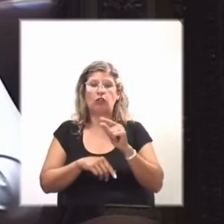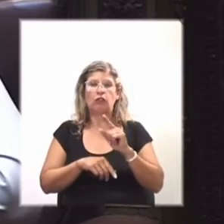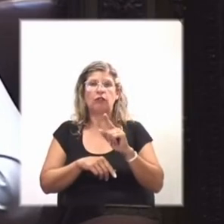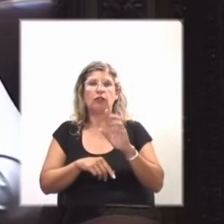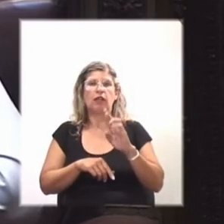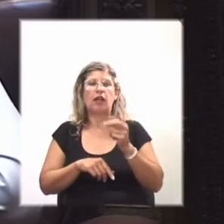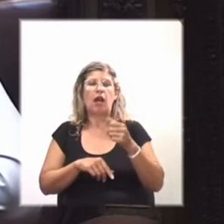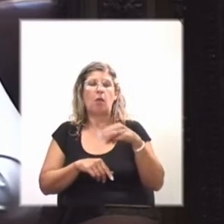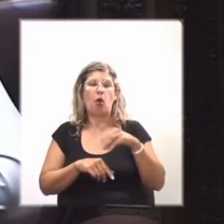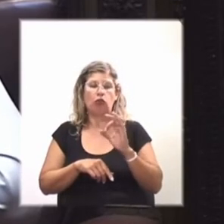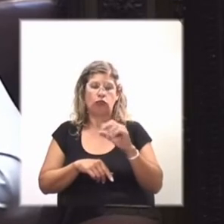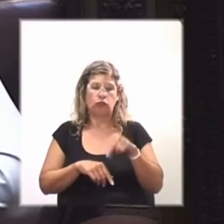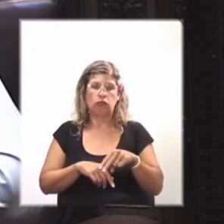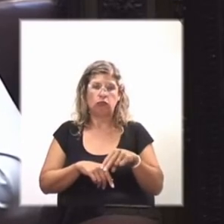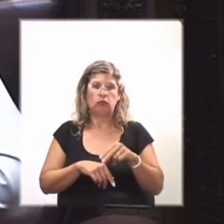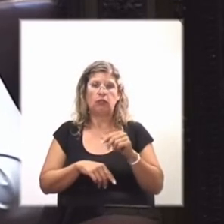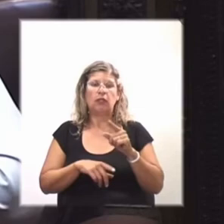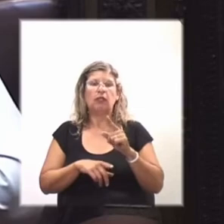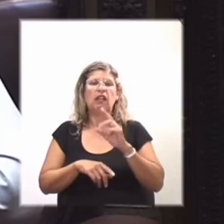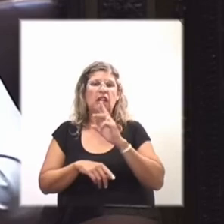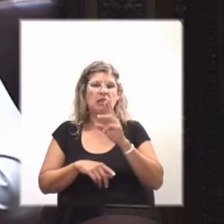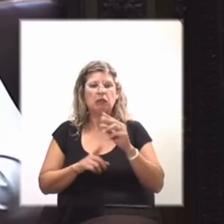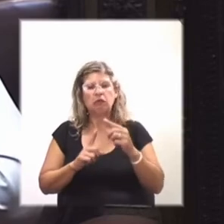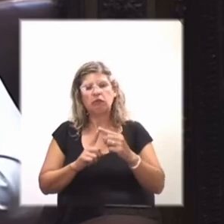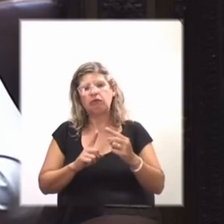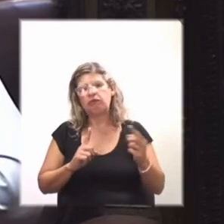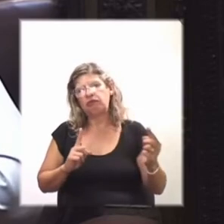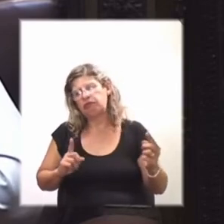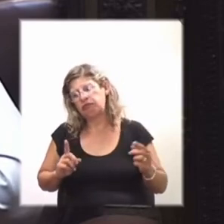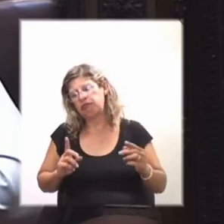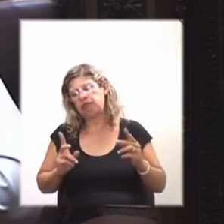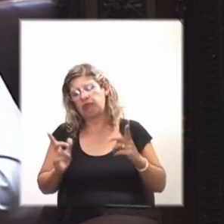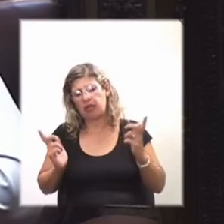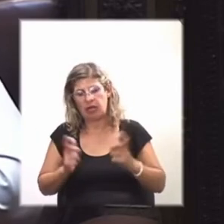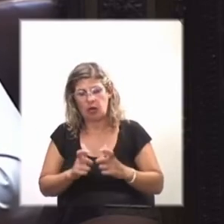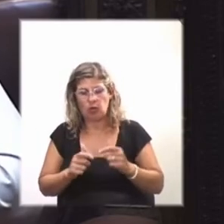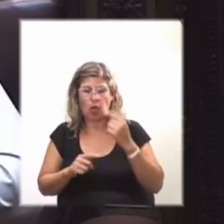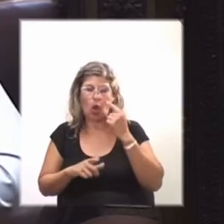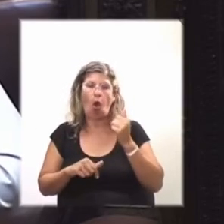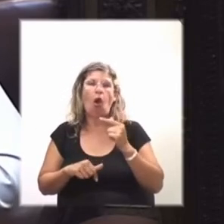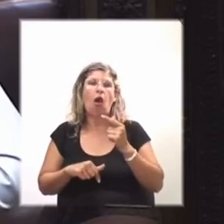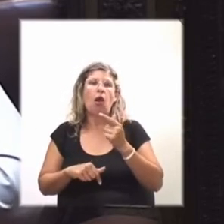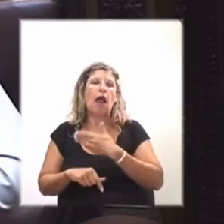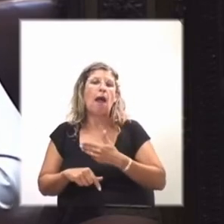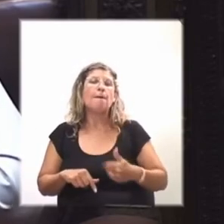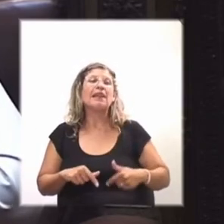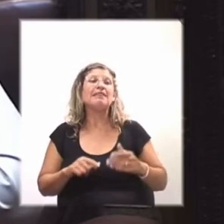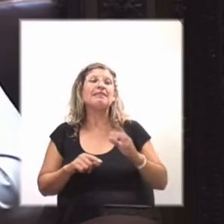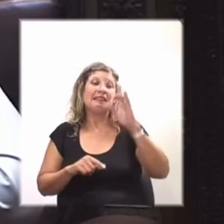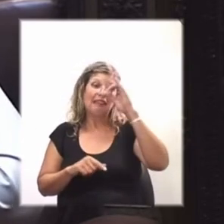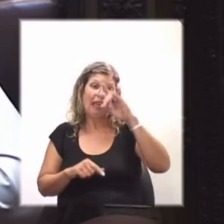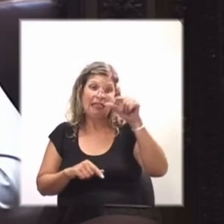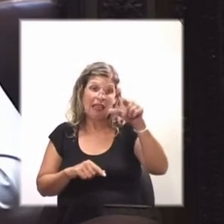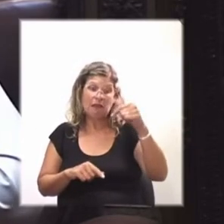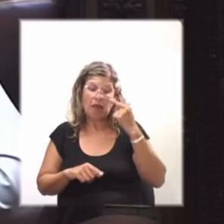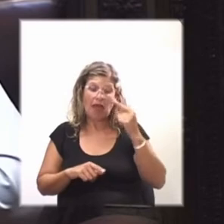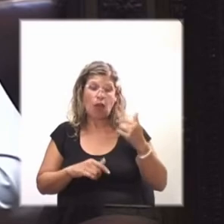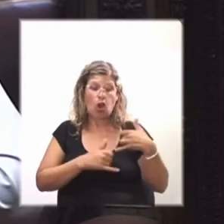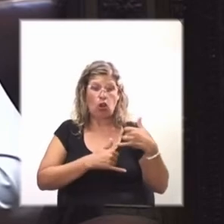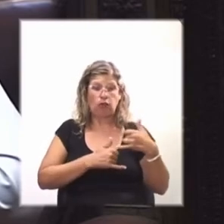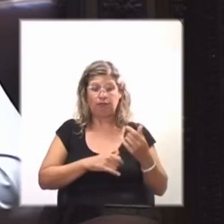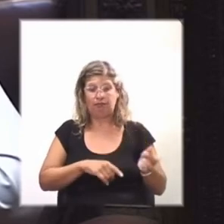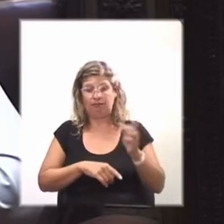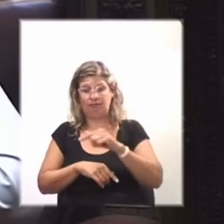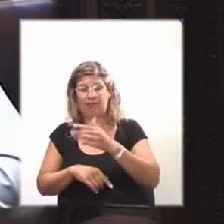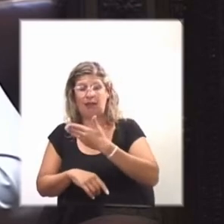Trabal. La respuesta fue una larga reunión en la residencia del Prado entre los mandos militares y el presidente